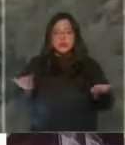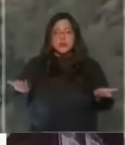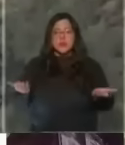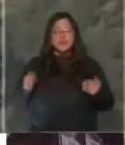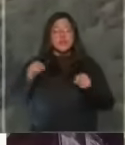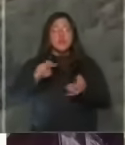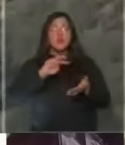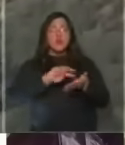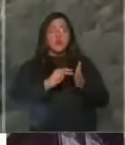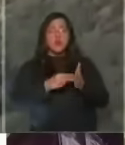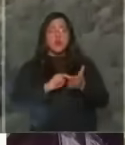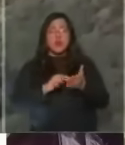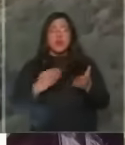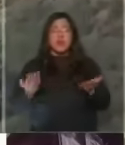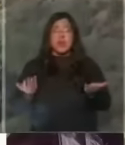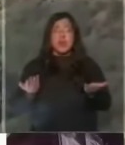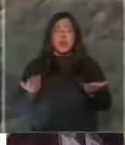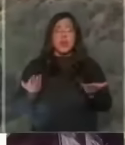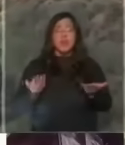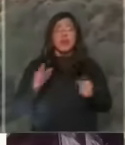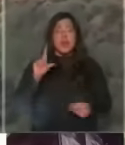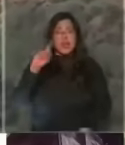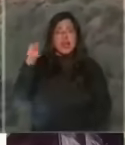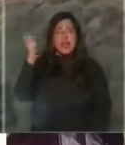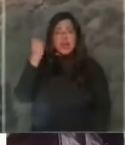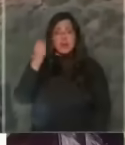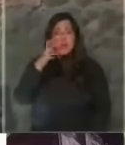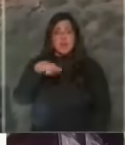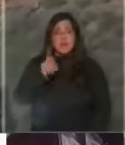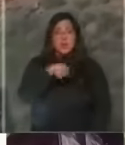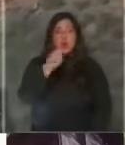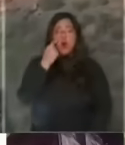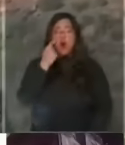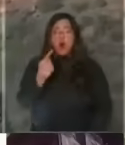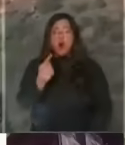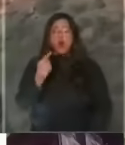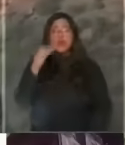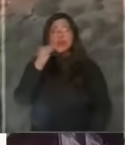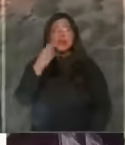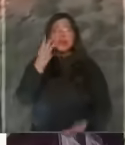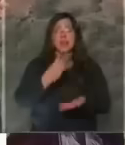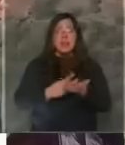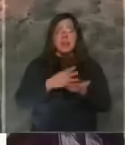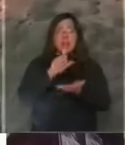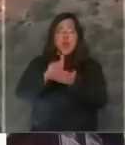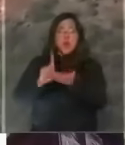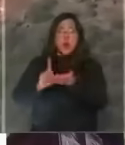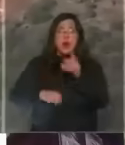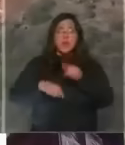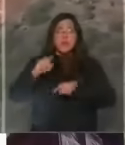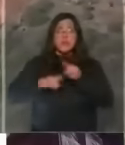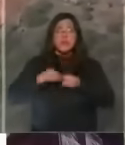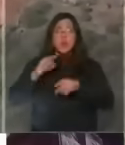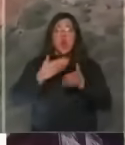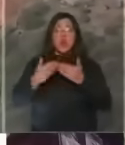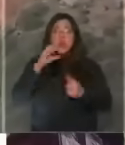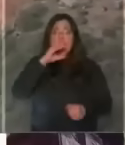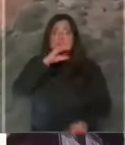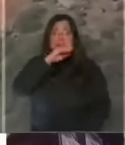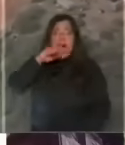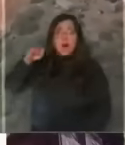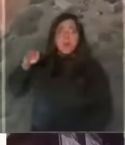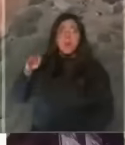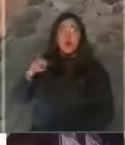problemática que se hace patente en limache porque escuche bien de casi 3,000 predios ubicados en el área rural